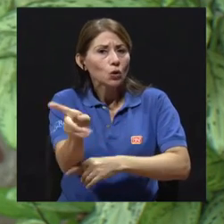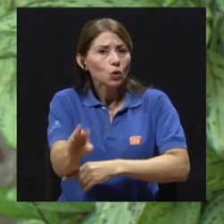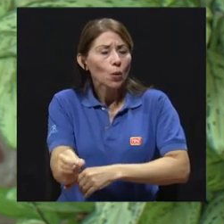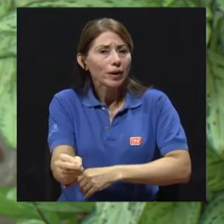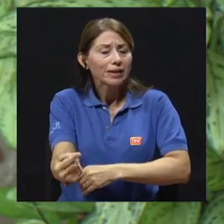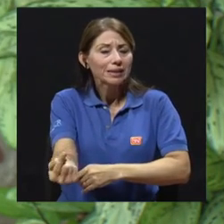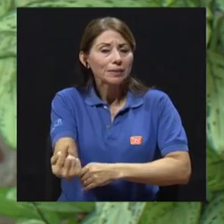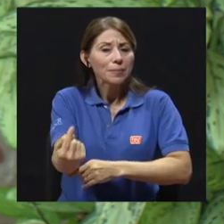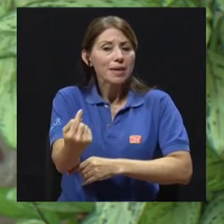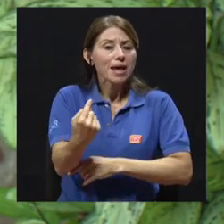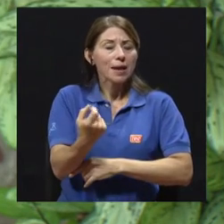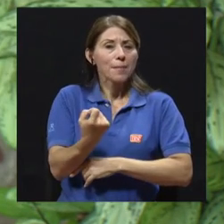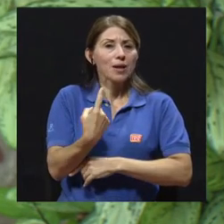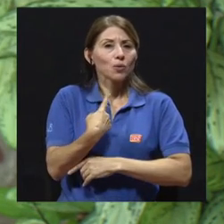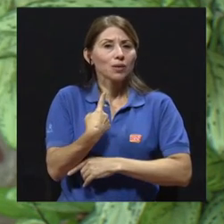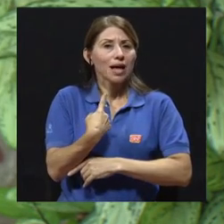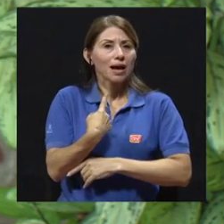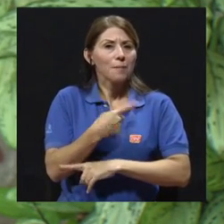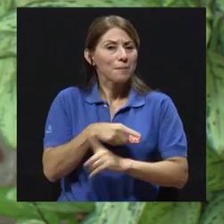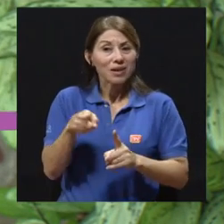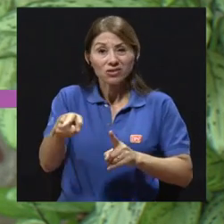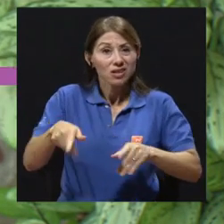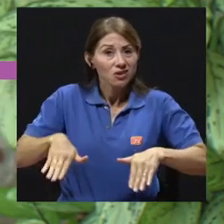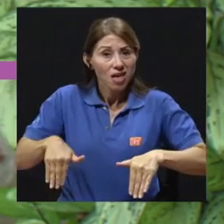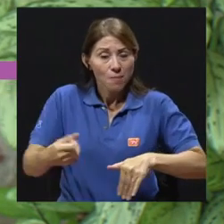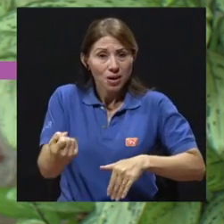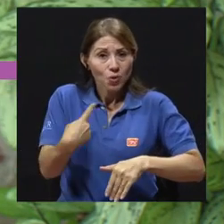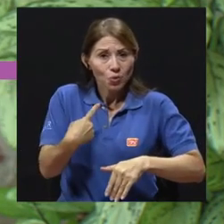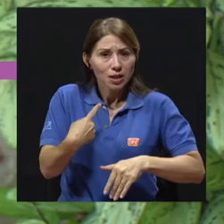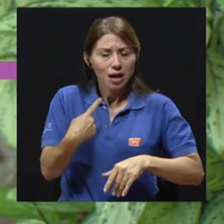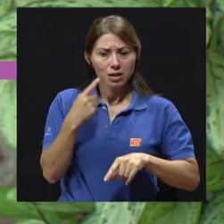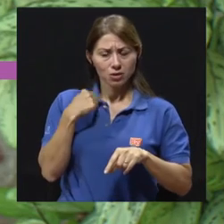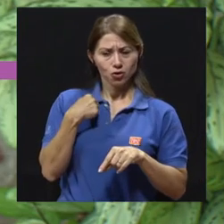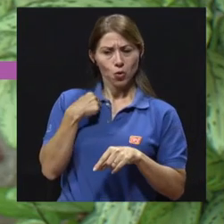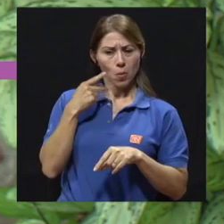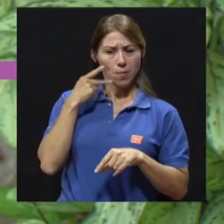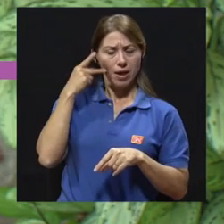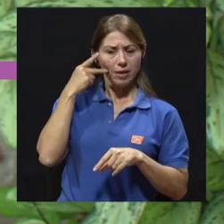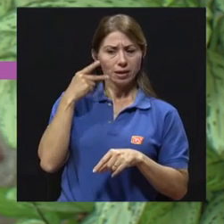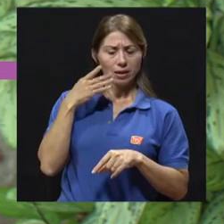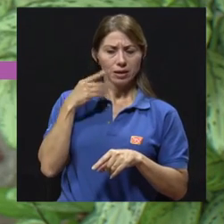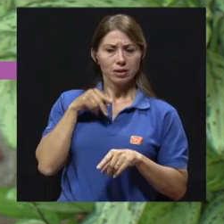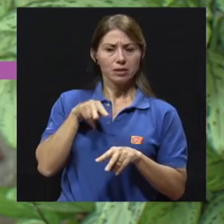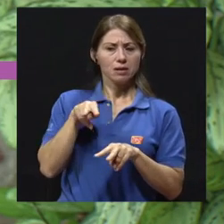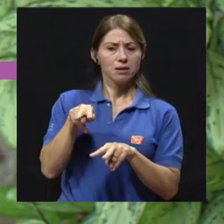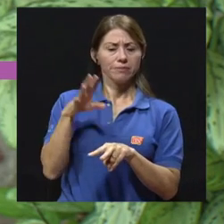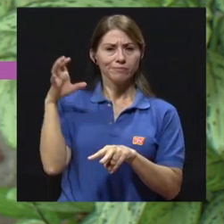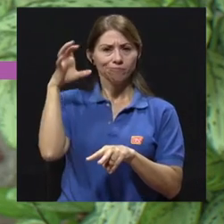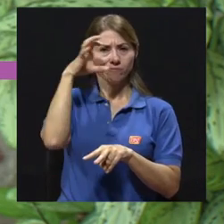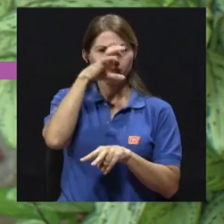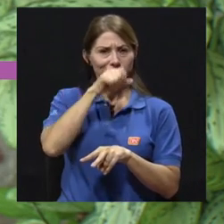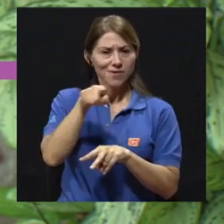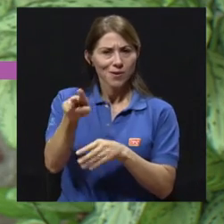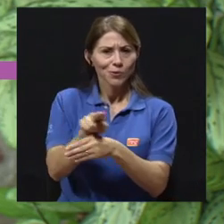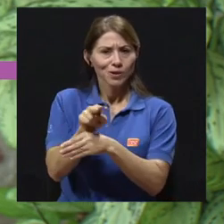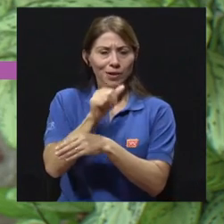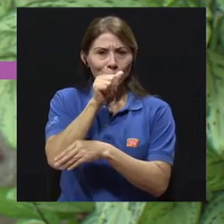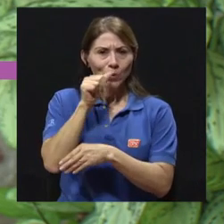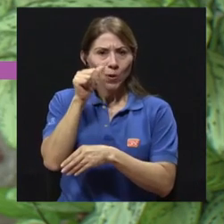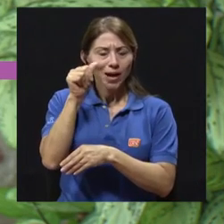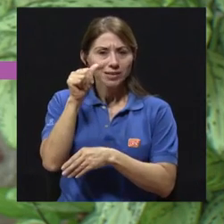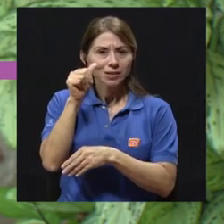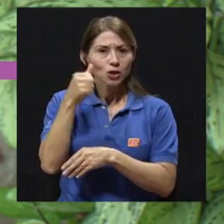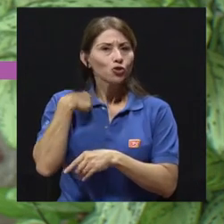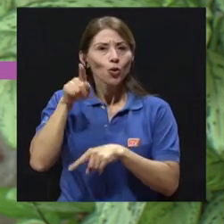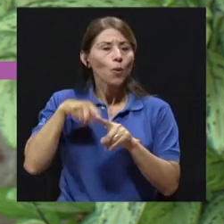Si no llegaran a preguntarnos, si nosotros sospechamos, o si un padre o familia sospechara de que su hijo está consumiendo, tenemos que ver cómo lo abordamos. O